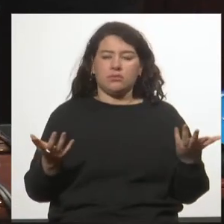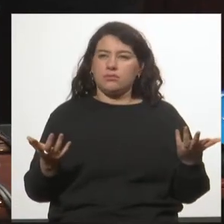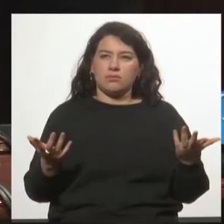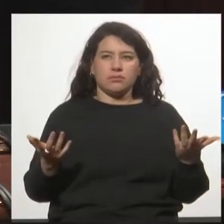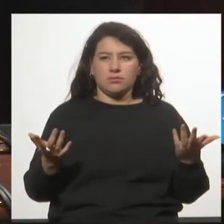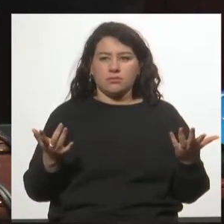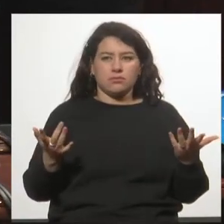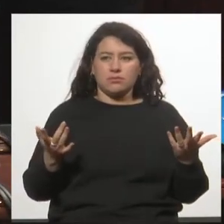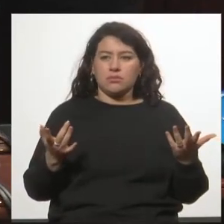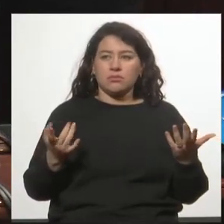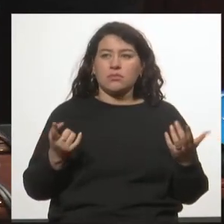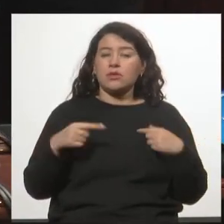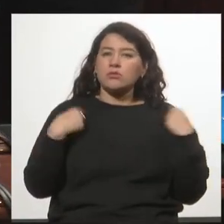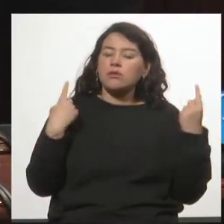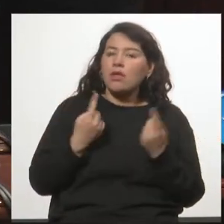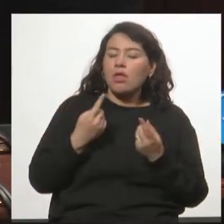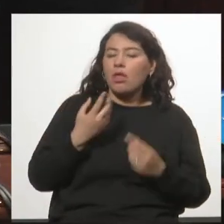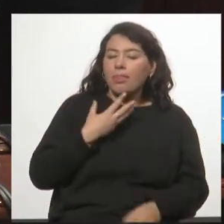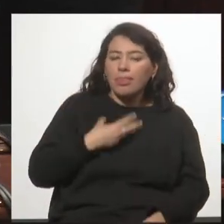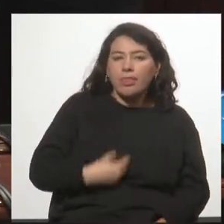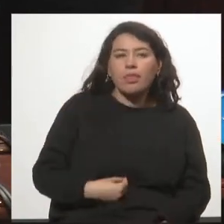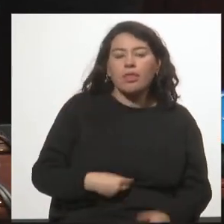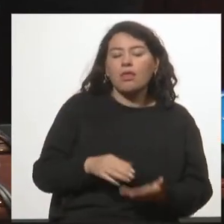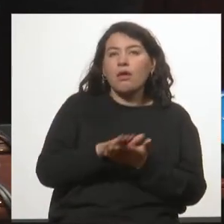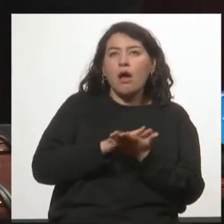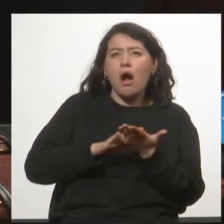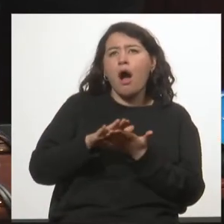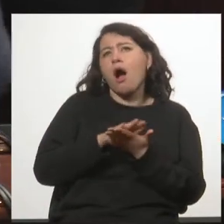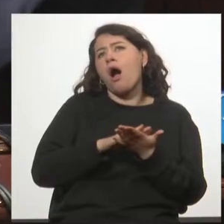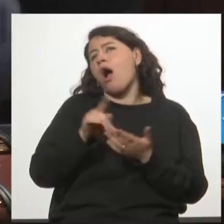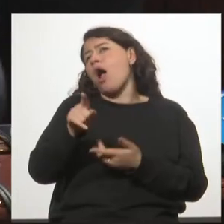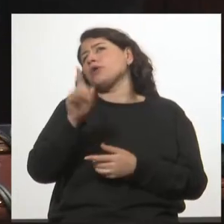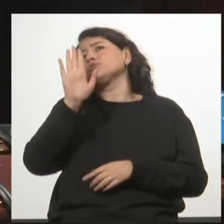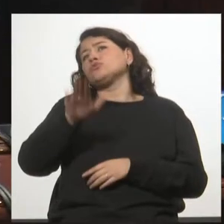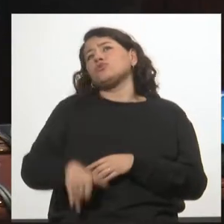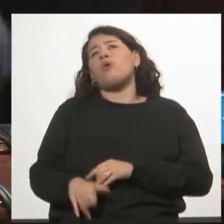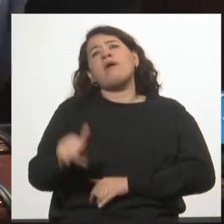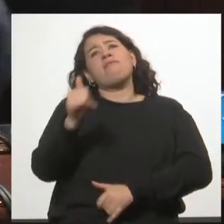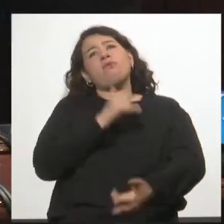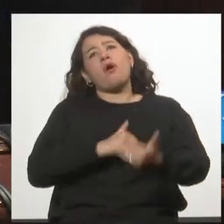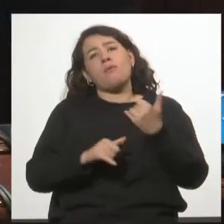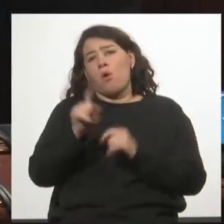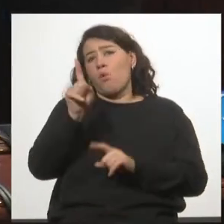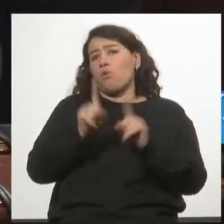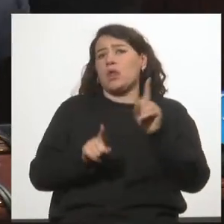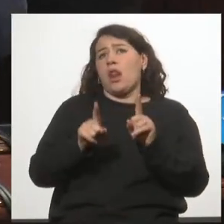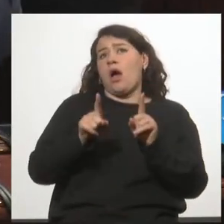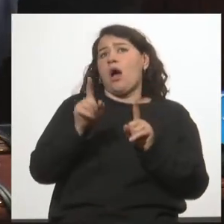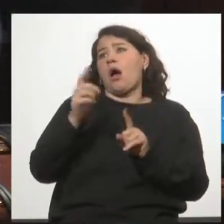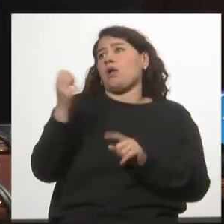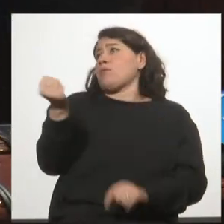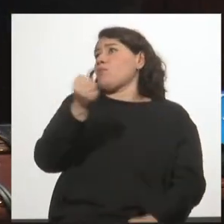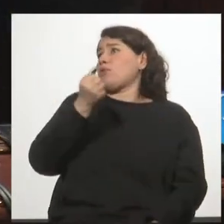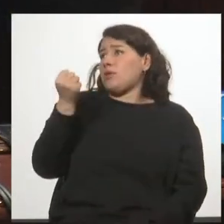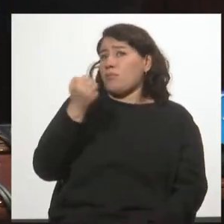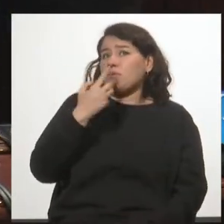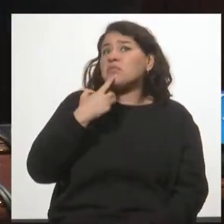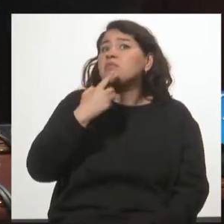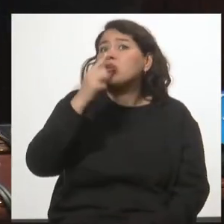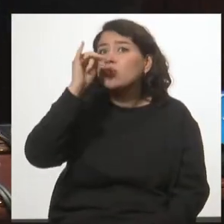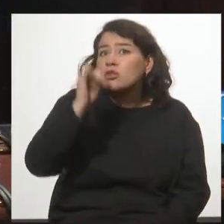y no lo vendieron como un informe de la udelar que tiene un enorme prestigio si lo dijo la